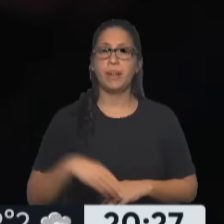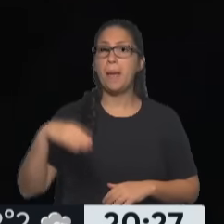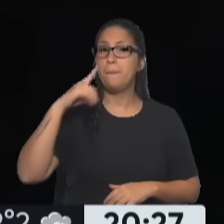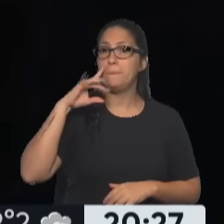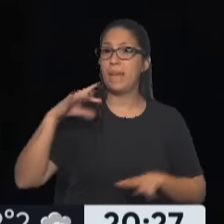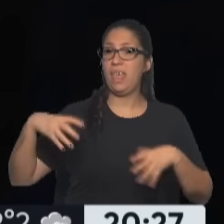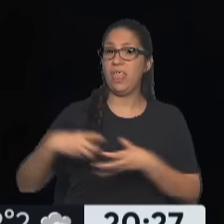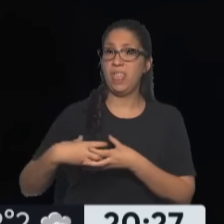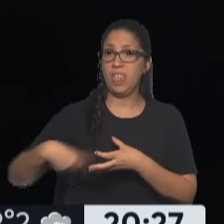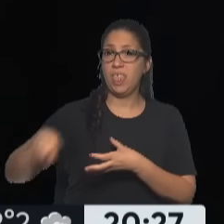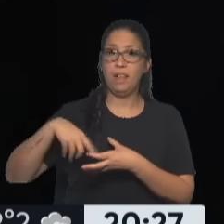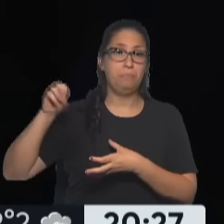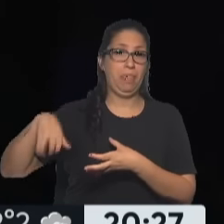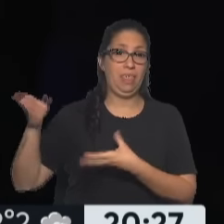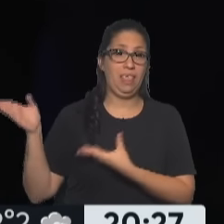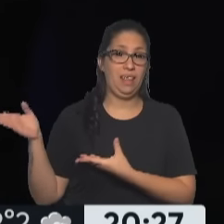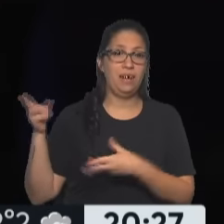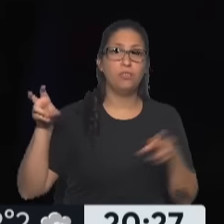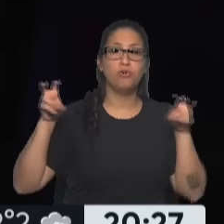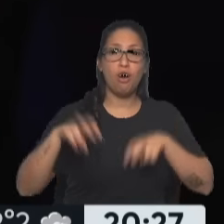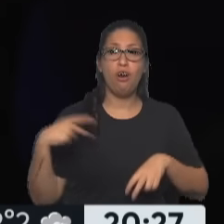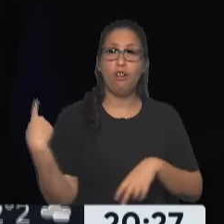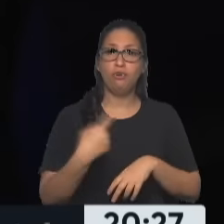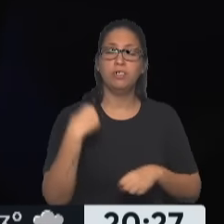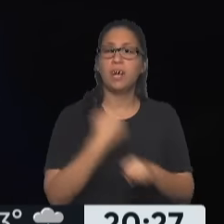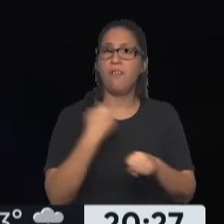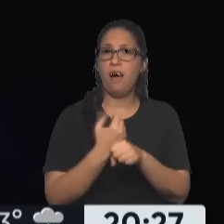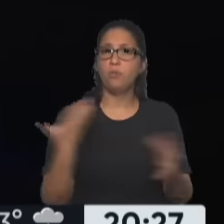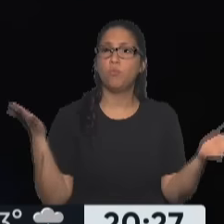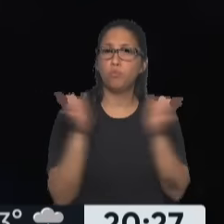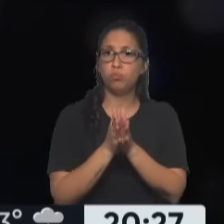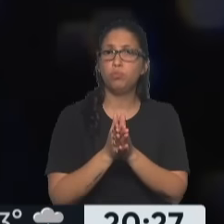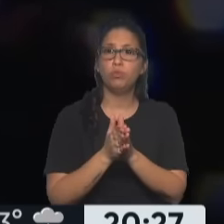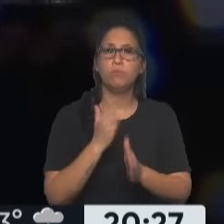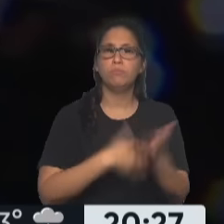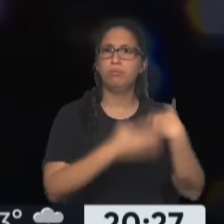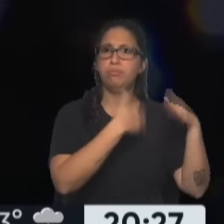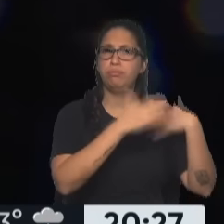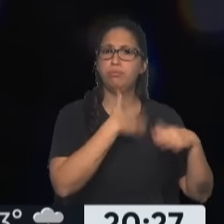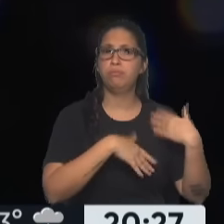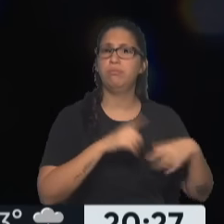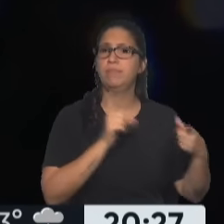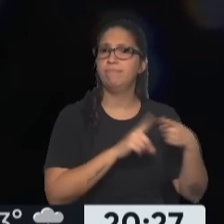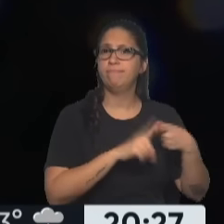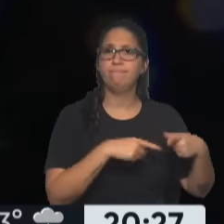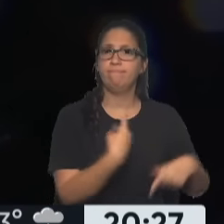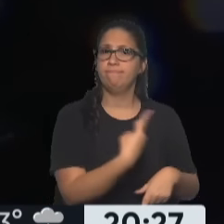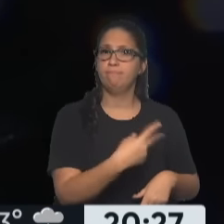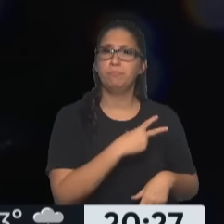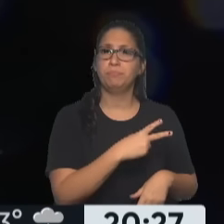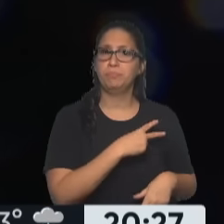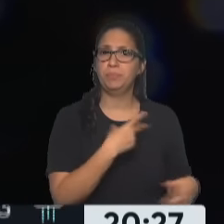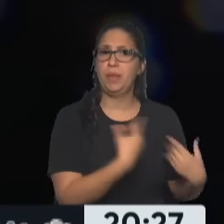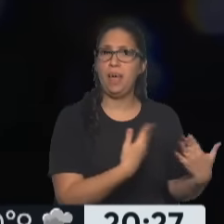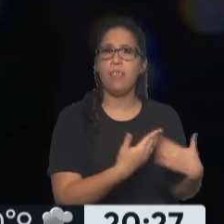El MID, Oscar Sago, que está acá conmigo, venimos trabajando en forma conjunta de hace mucho tiempo, tenemos una relación personal y hemos